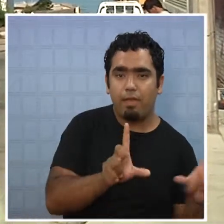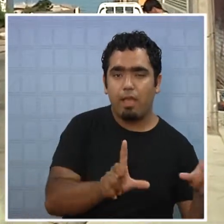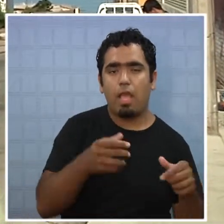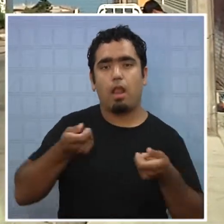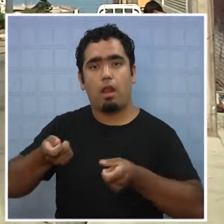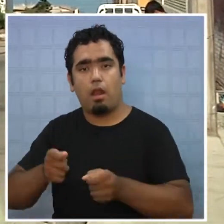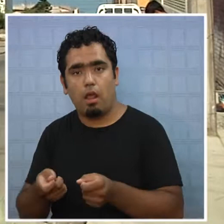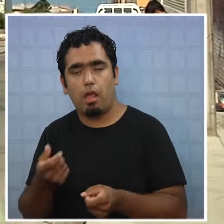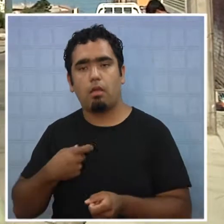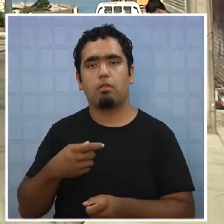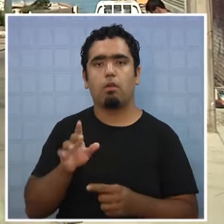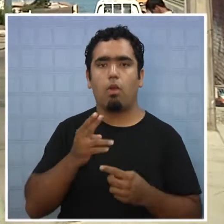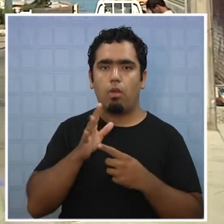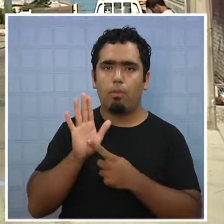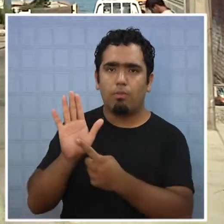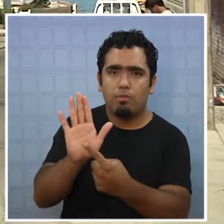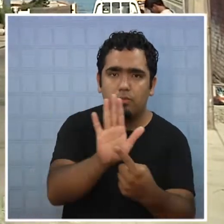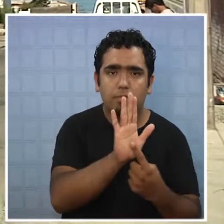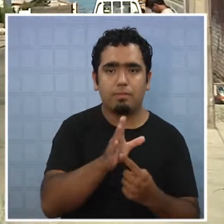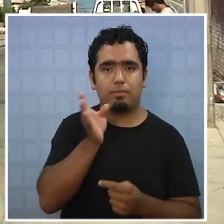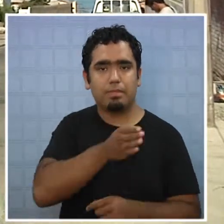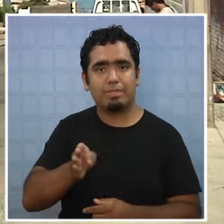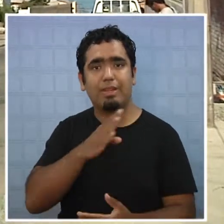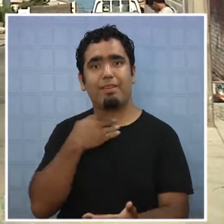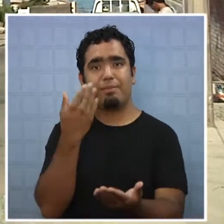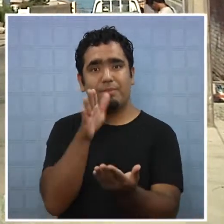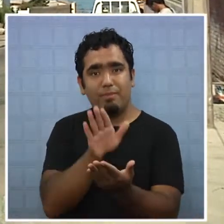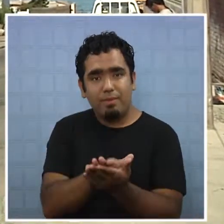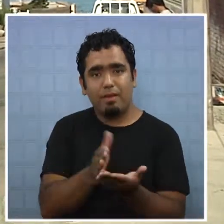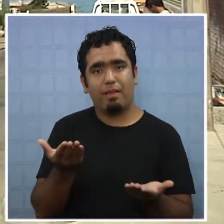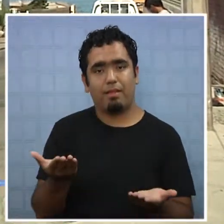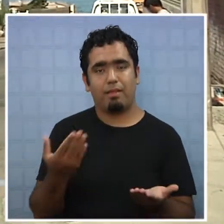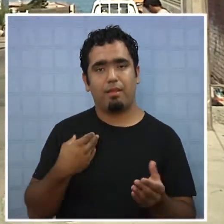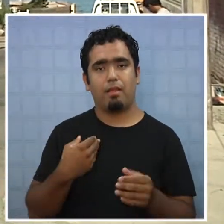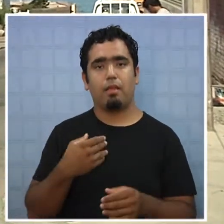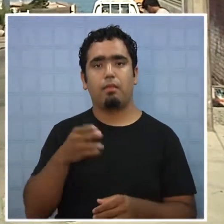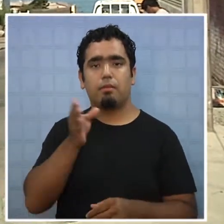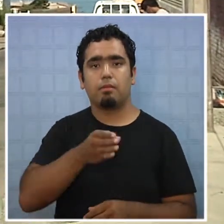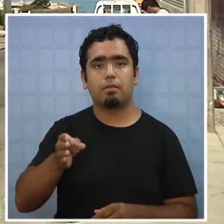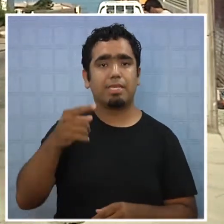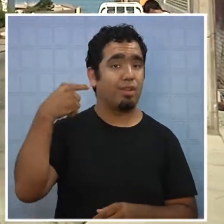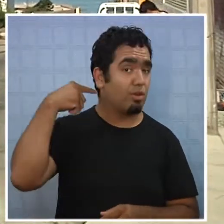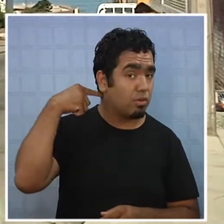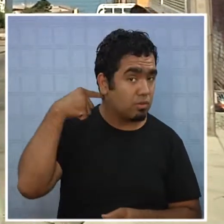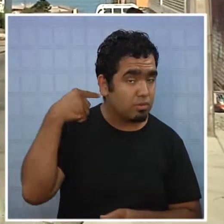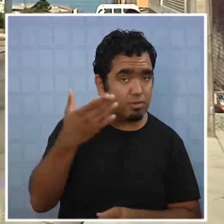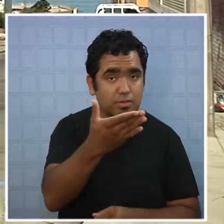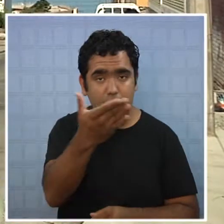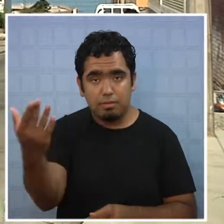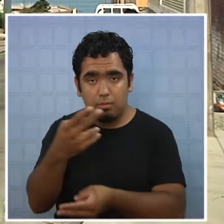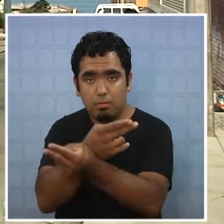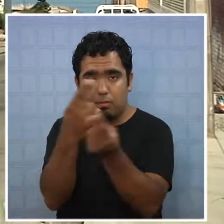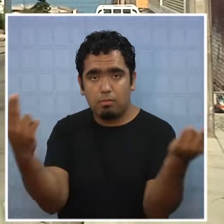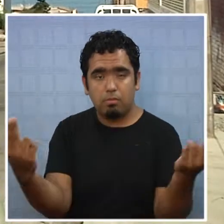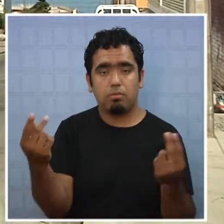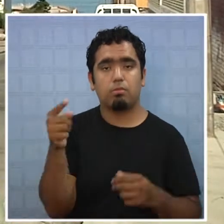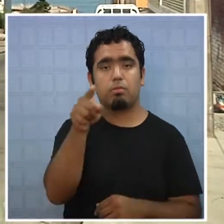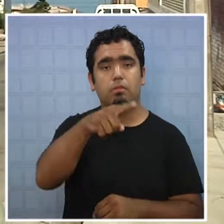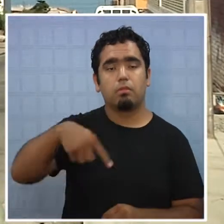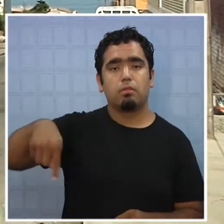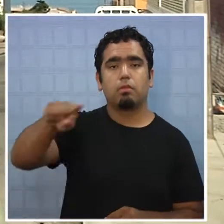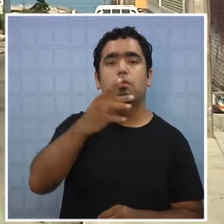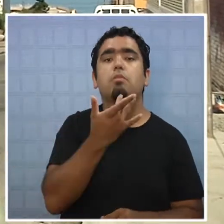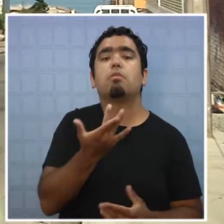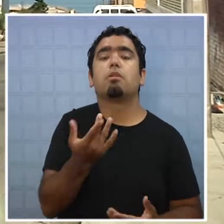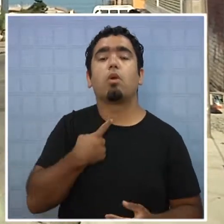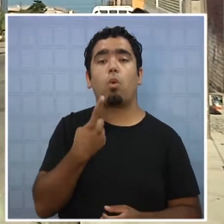finalidad de darle a conocer esta cifra y que sepan que la gente está falleciendo por los accidentes. También el hecho de crear conciencia